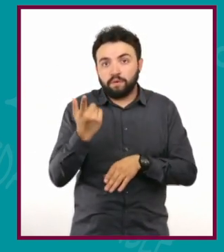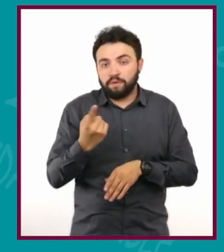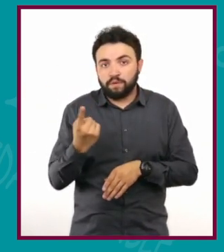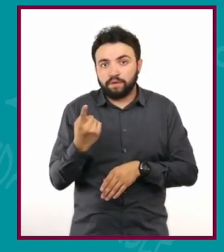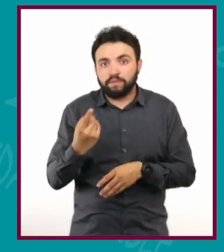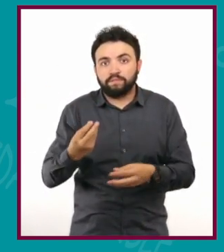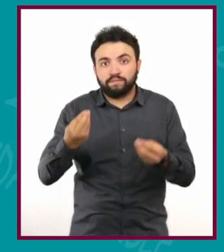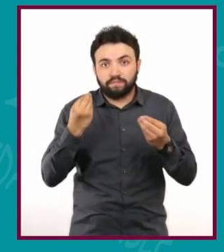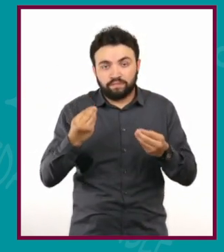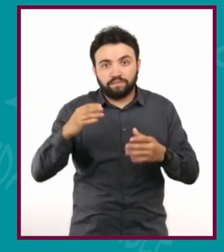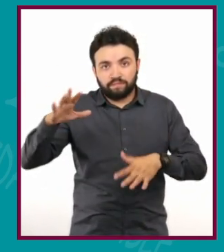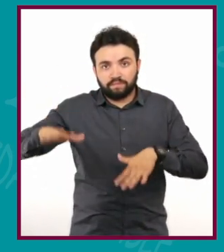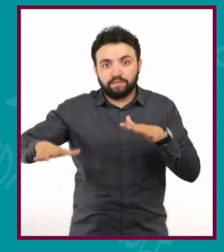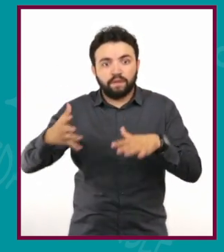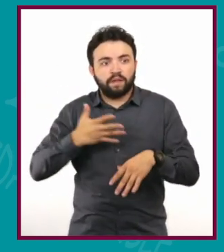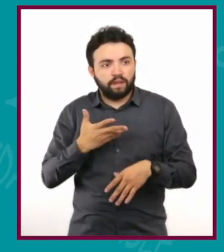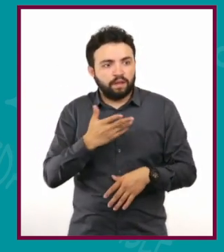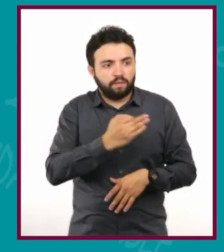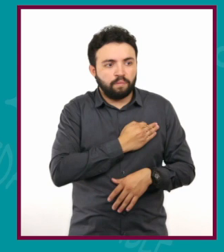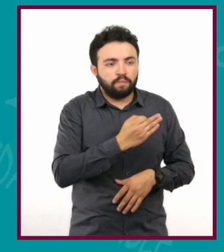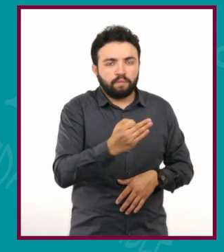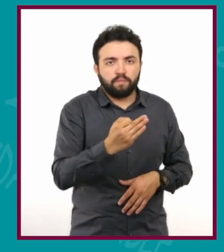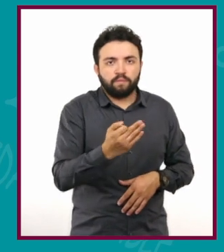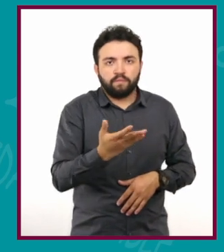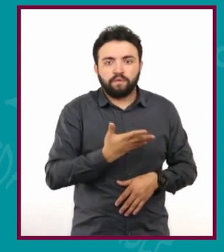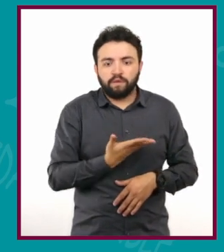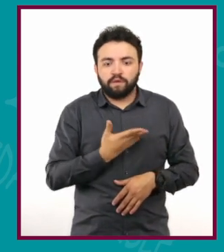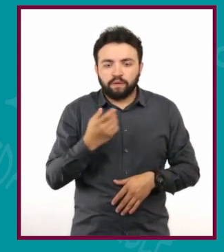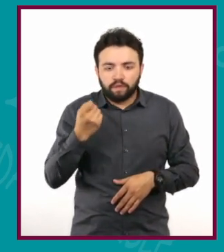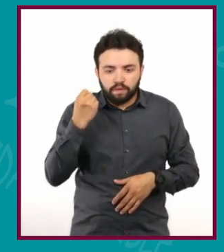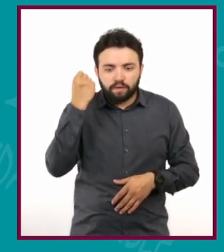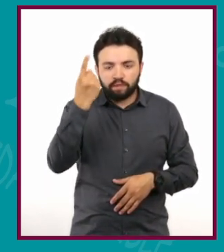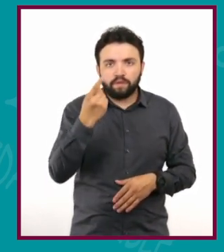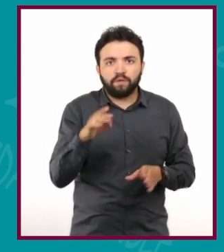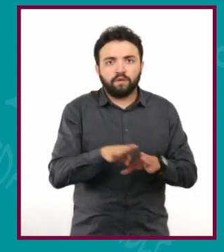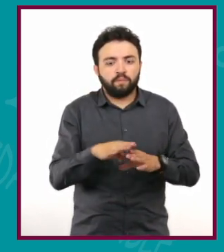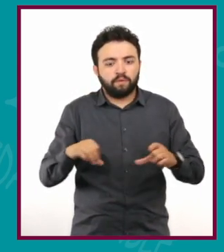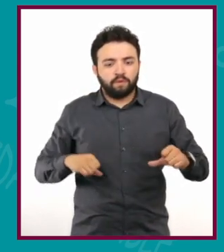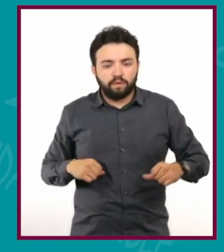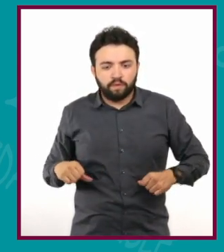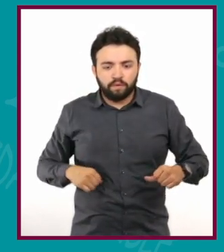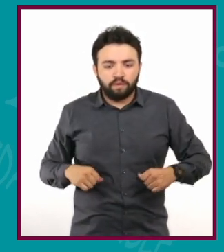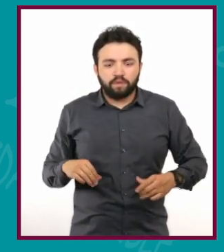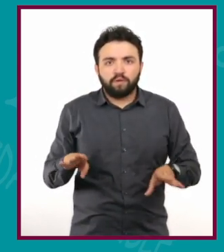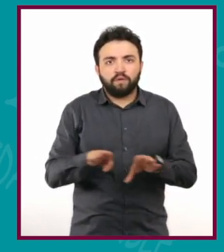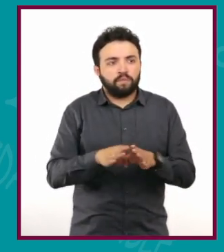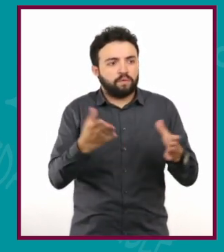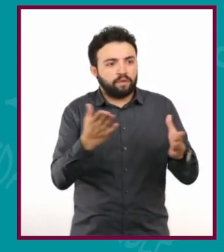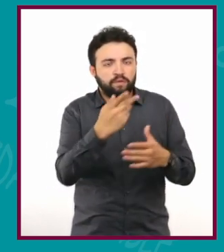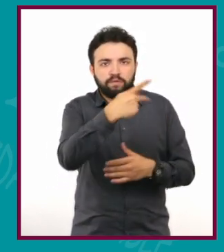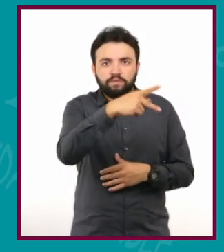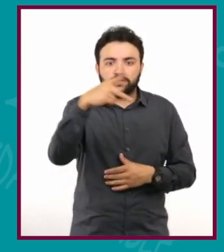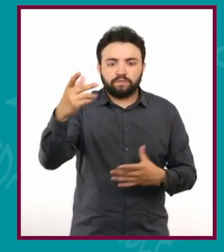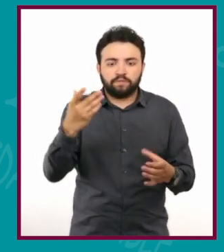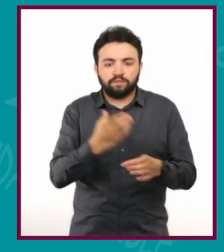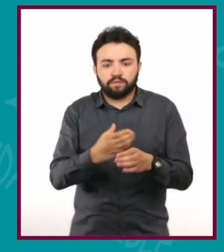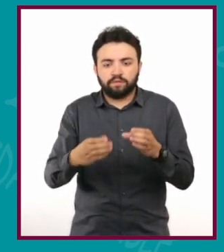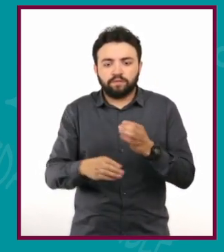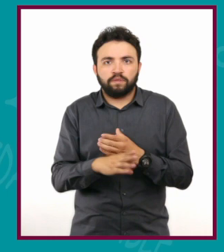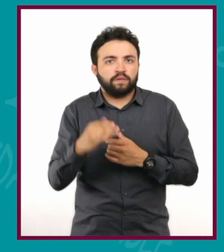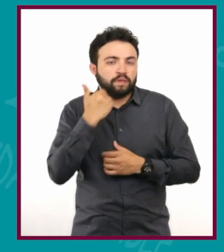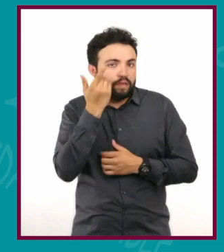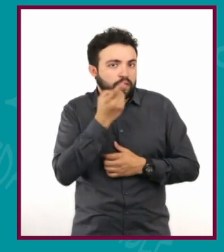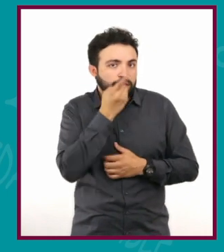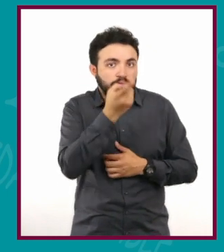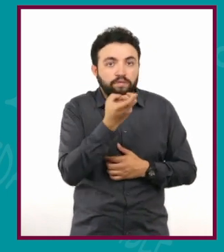que muchas veces estos tienen buenas intenciones y no por cómo visten, cómo actúan o cómo hacen cierto tipo de